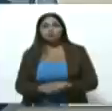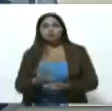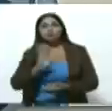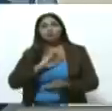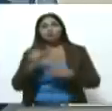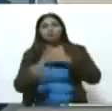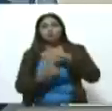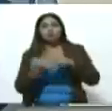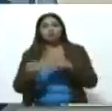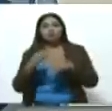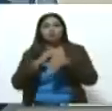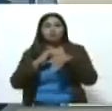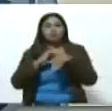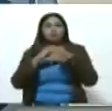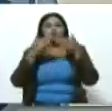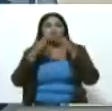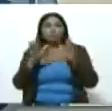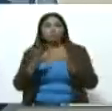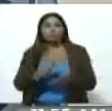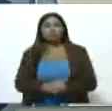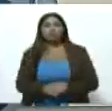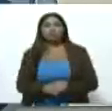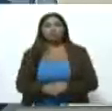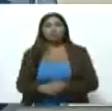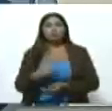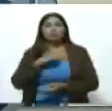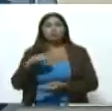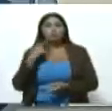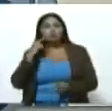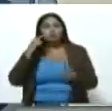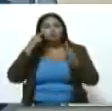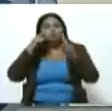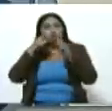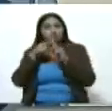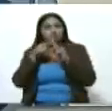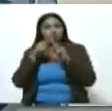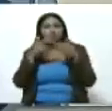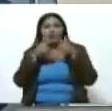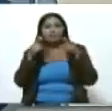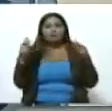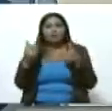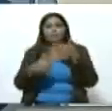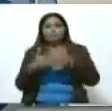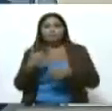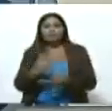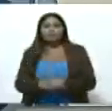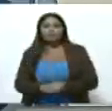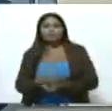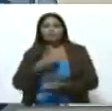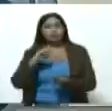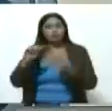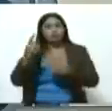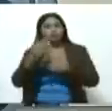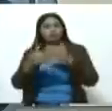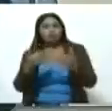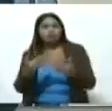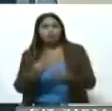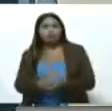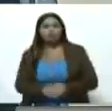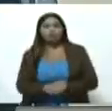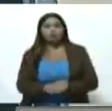institucionalidad del Ministerio Público, para consolidarla, para ampliarla, para darle un principio